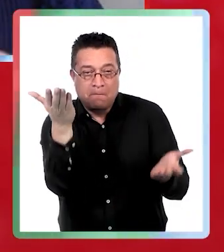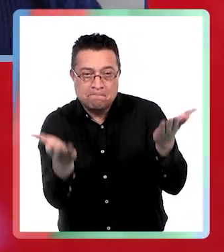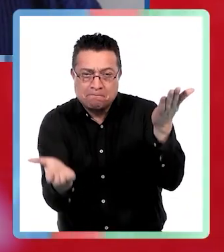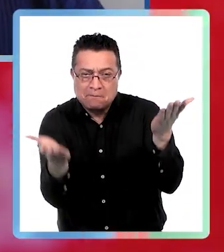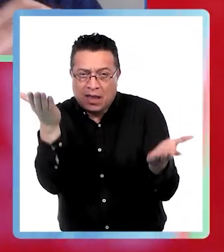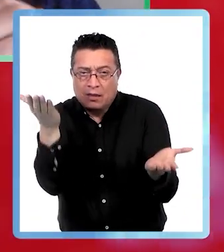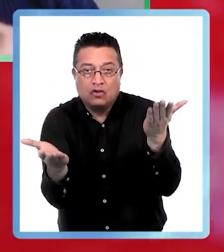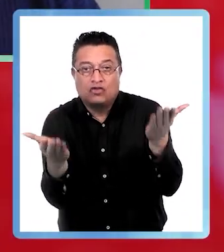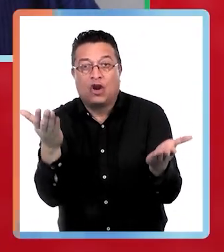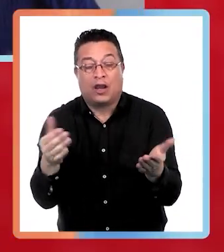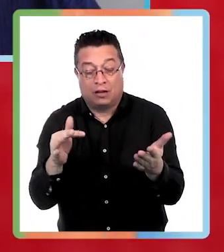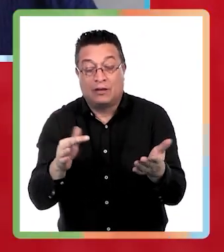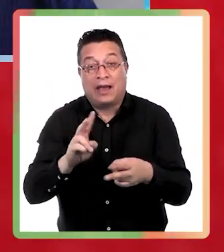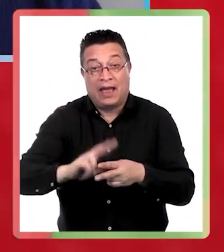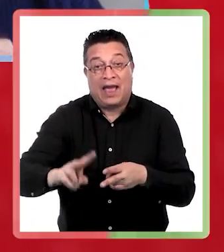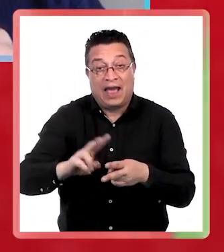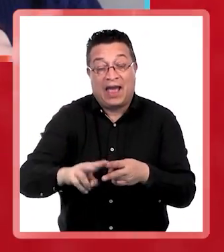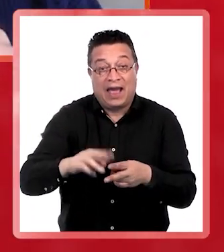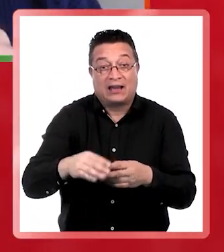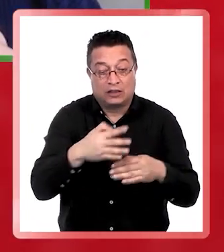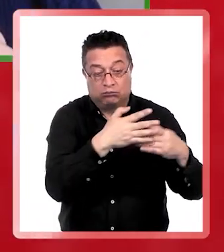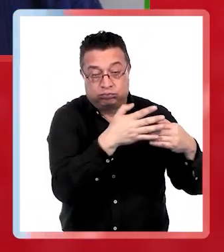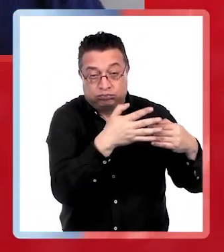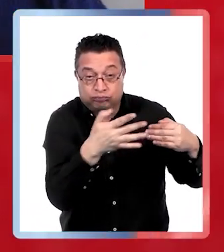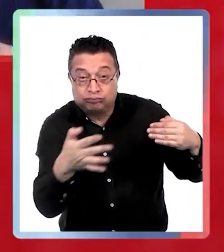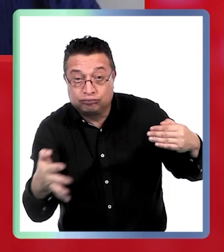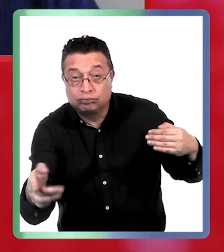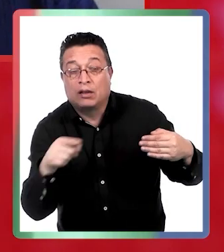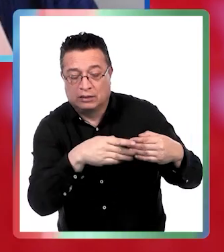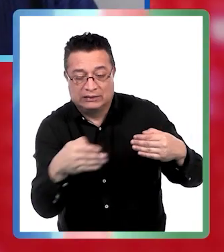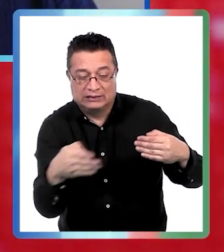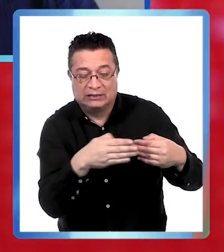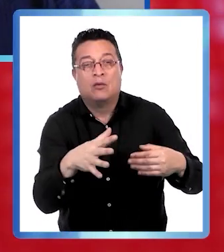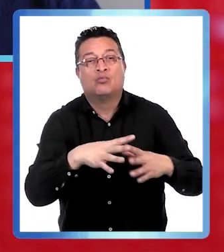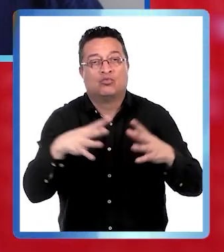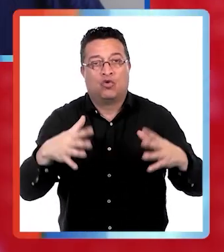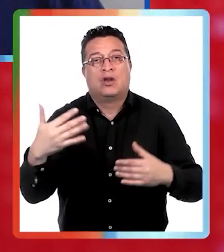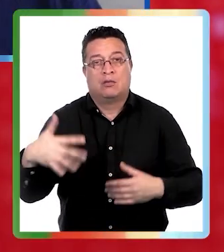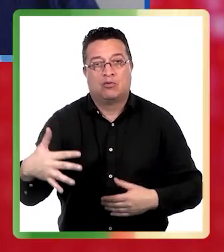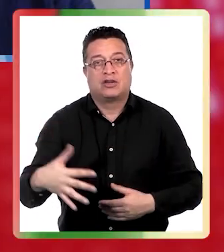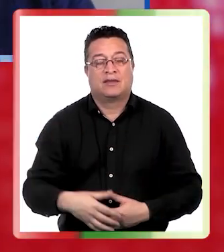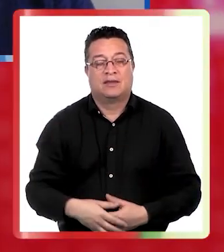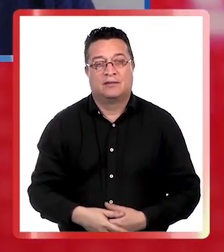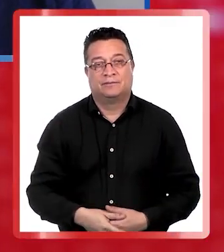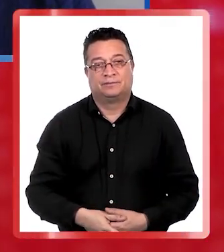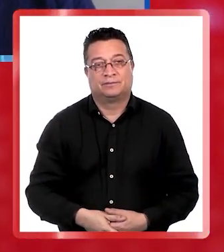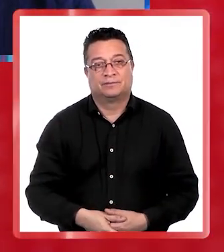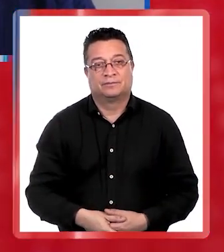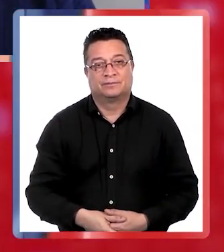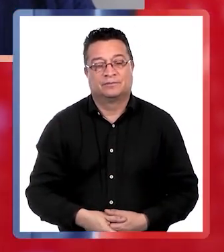y las mediciones que se puedan hacer durante todo ese proceso son muy, muy importantes.